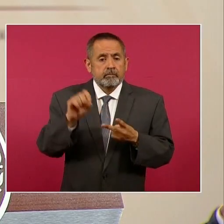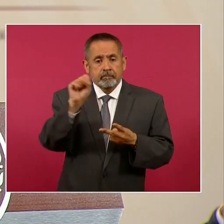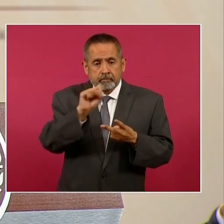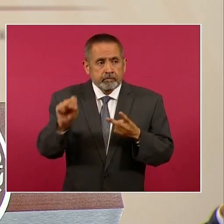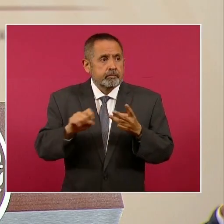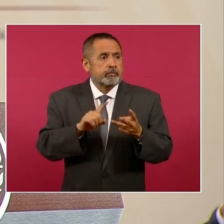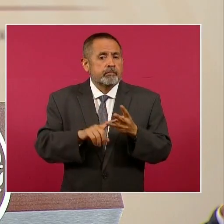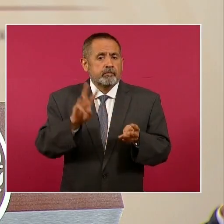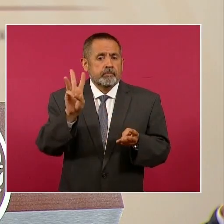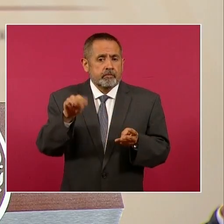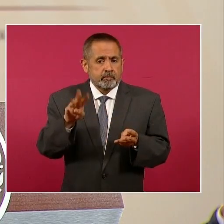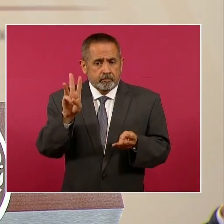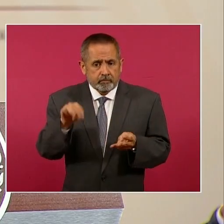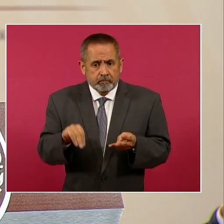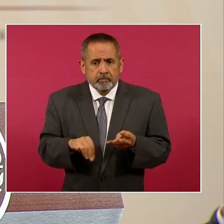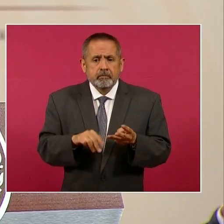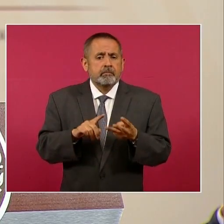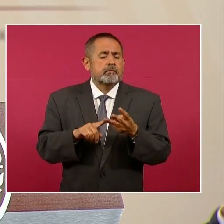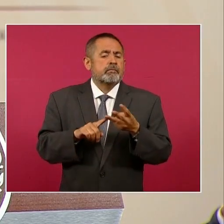Walmart,